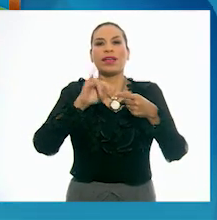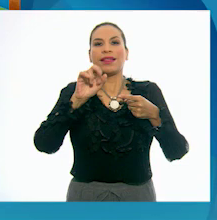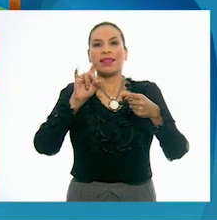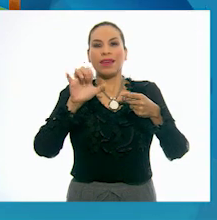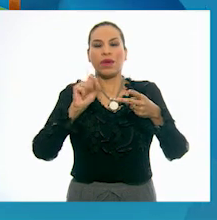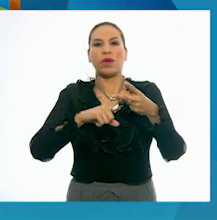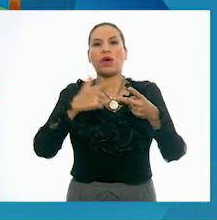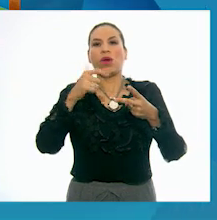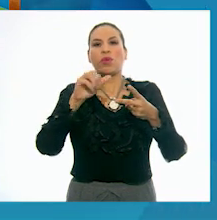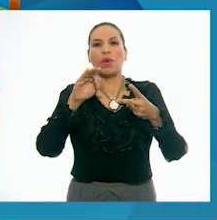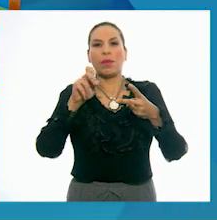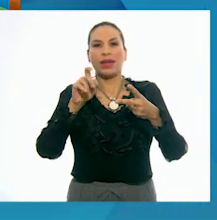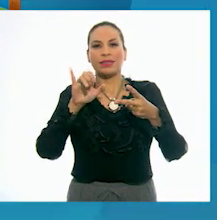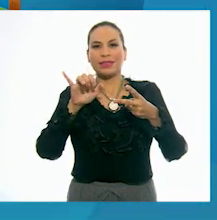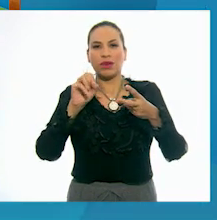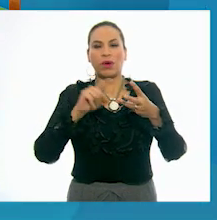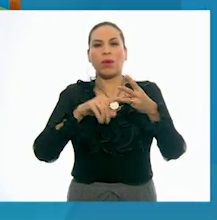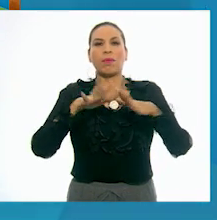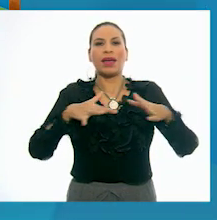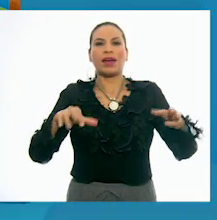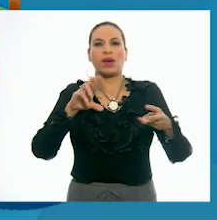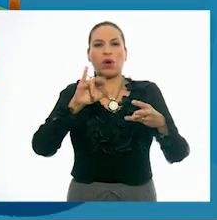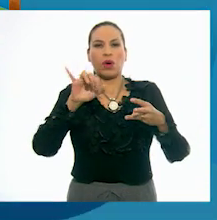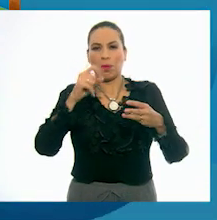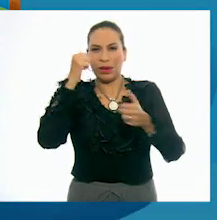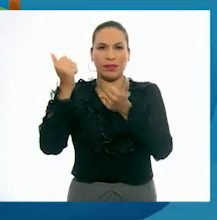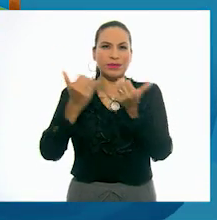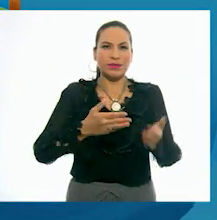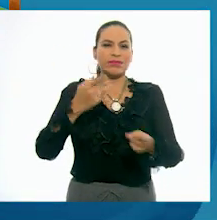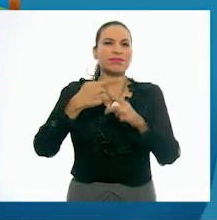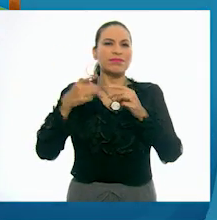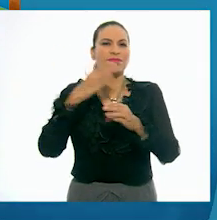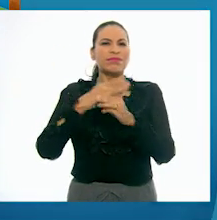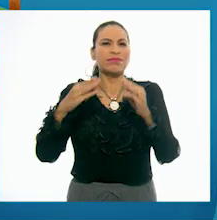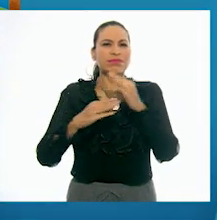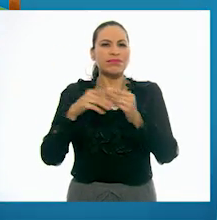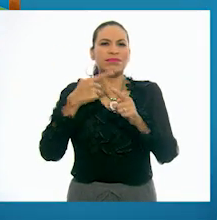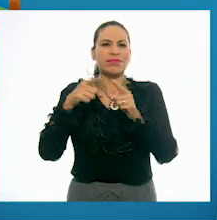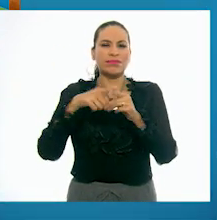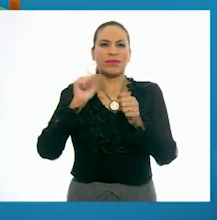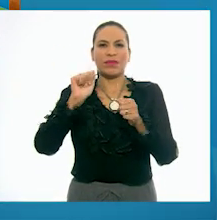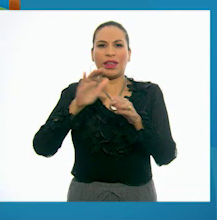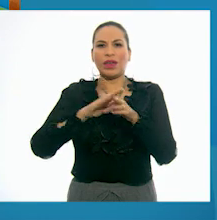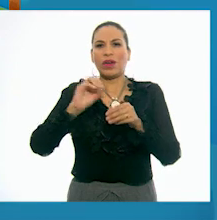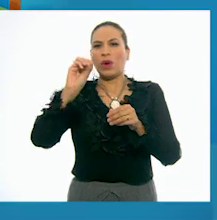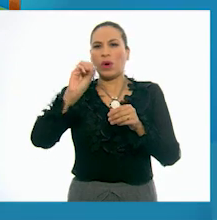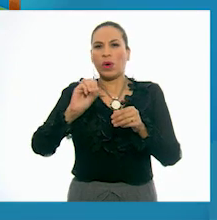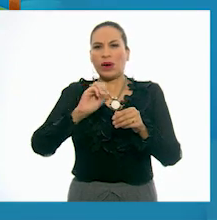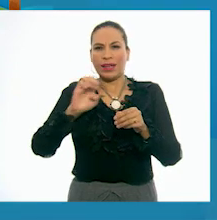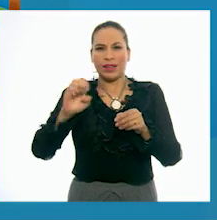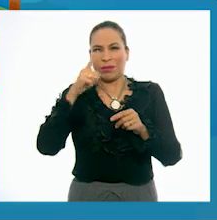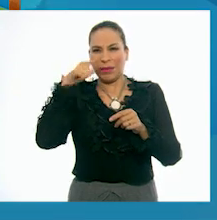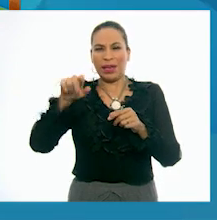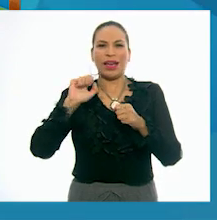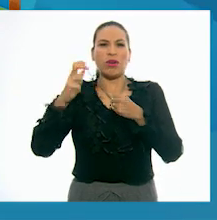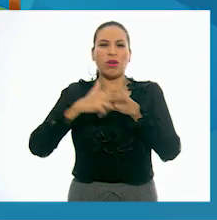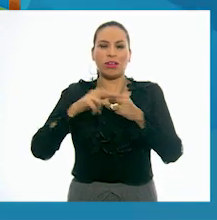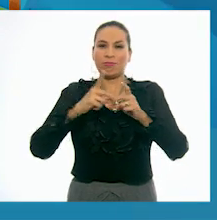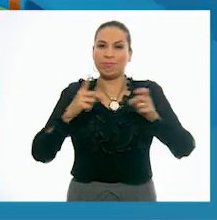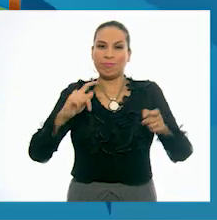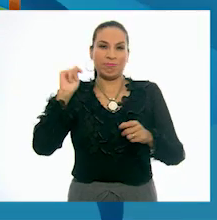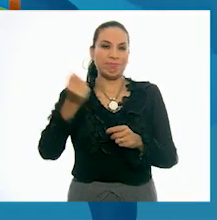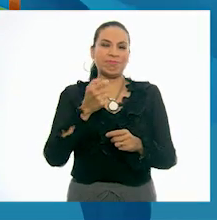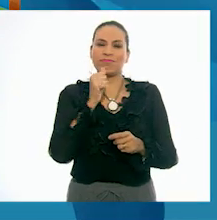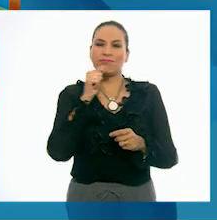Pérsico y el Mar Rojo, para traer y llevar mercancías de Oriente a Europa. aunque no alcanzaron el desarrollo tecnológico